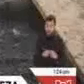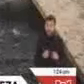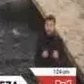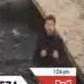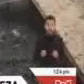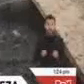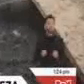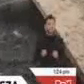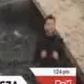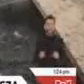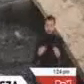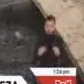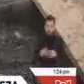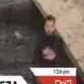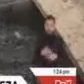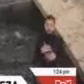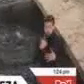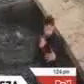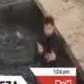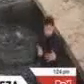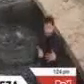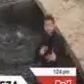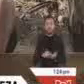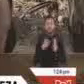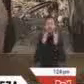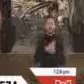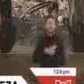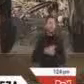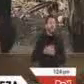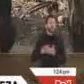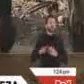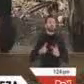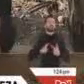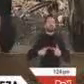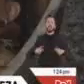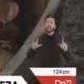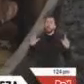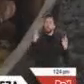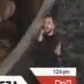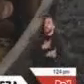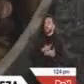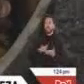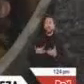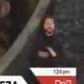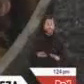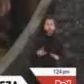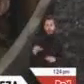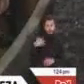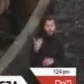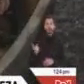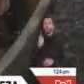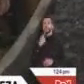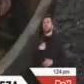el baño, ¿oyó? O sea, sale uno limpio de Panguí, libre. Limpio, y usted después me dice, ¿qué sí